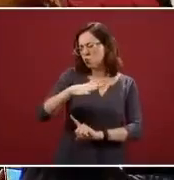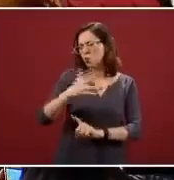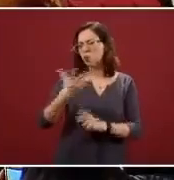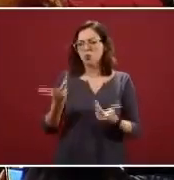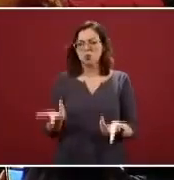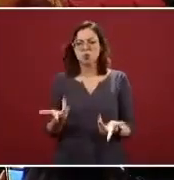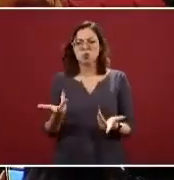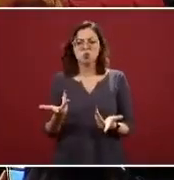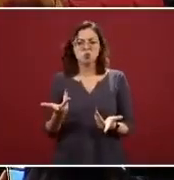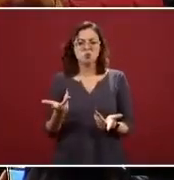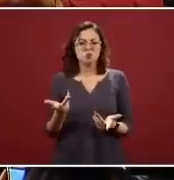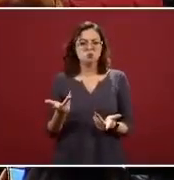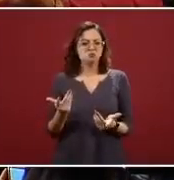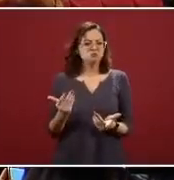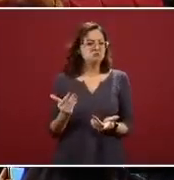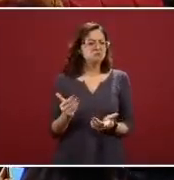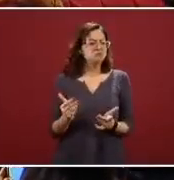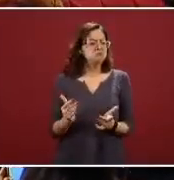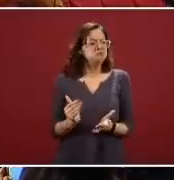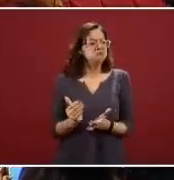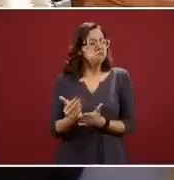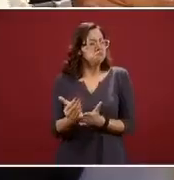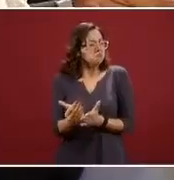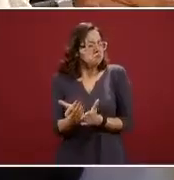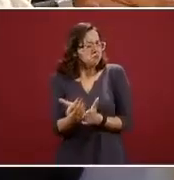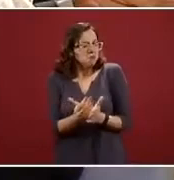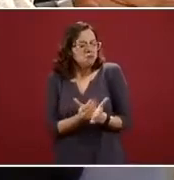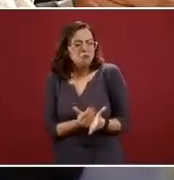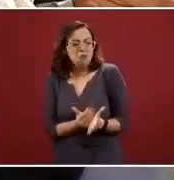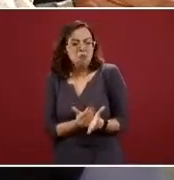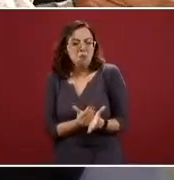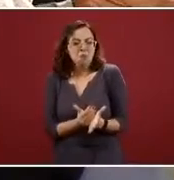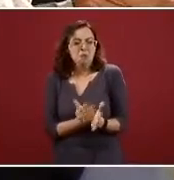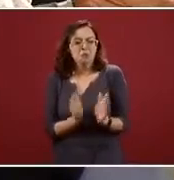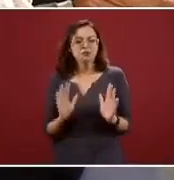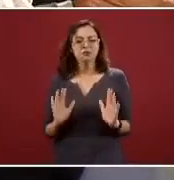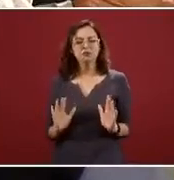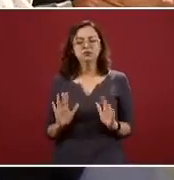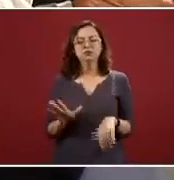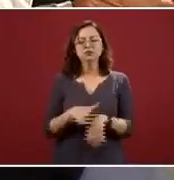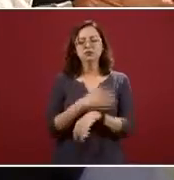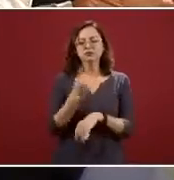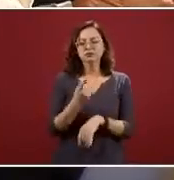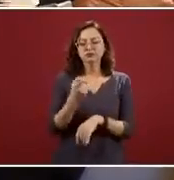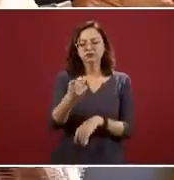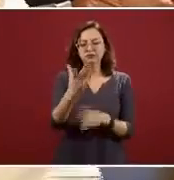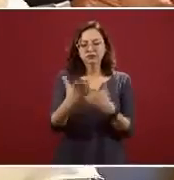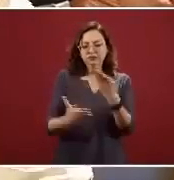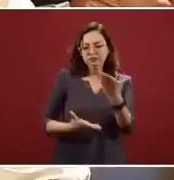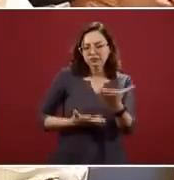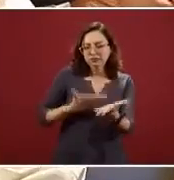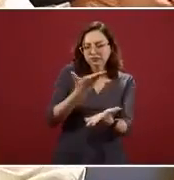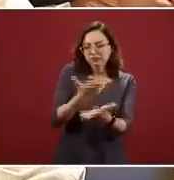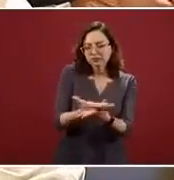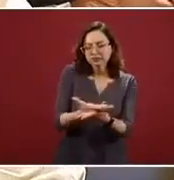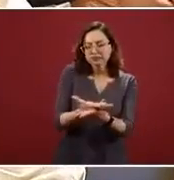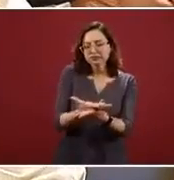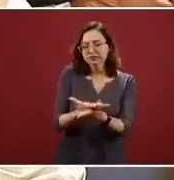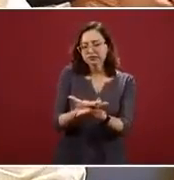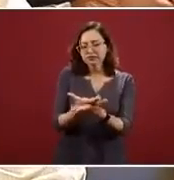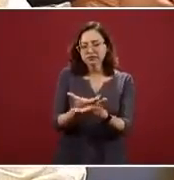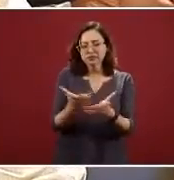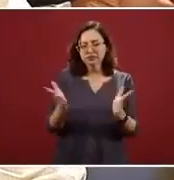conservador, porque las primeras escenarios que ustedes nos presentaban no hablaban de